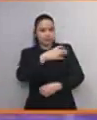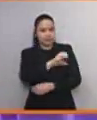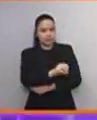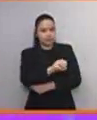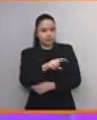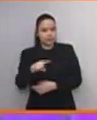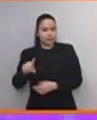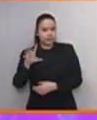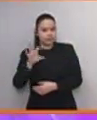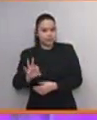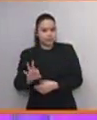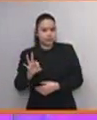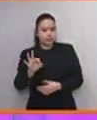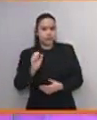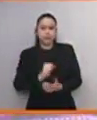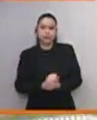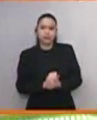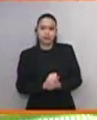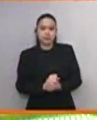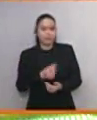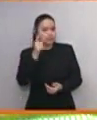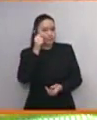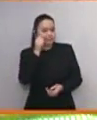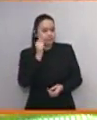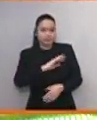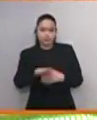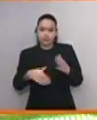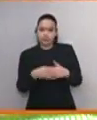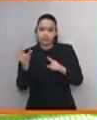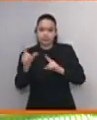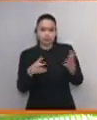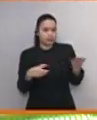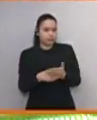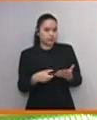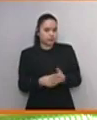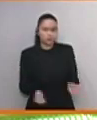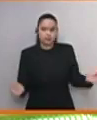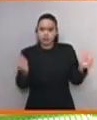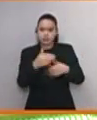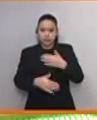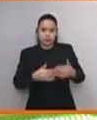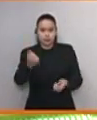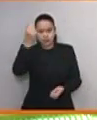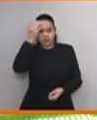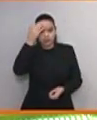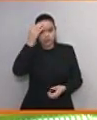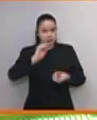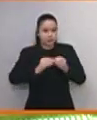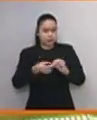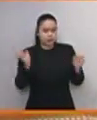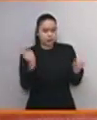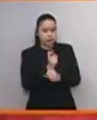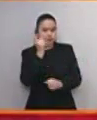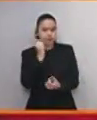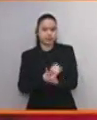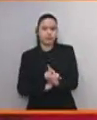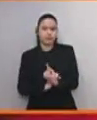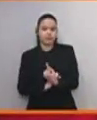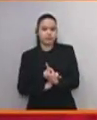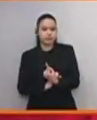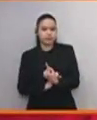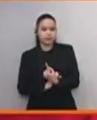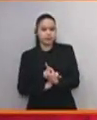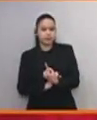0 al 9. ¿Qué les parece si van alistando bien su boleto? Porque a continuación vamos a conocer el número afortunado. Primer